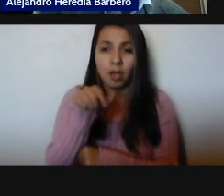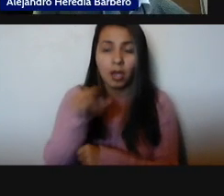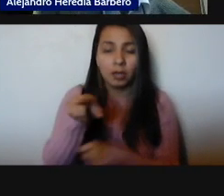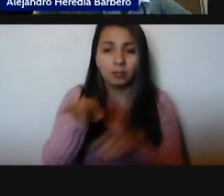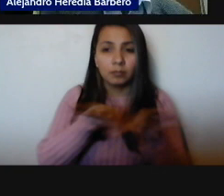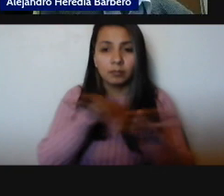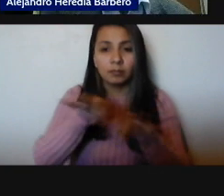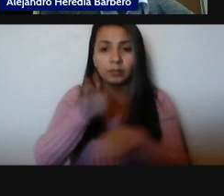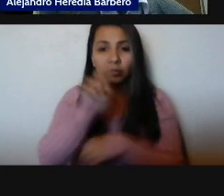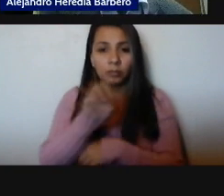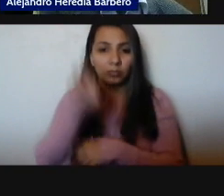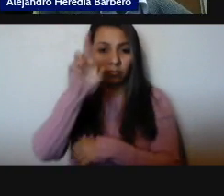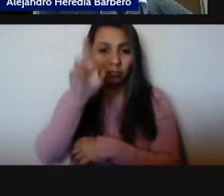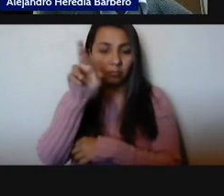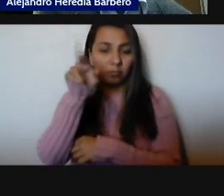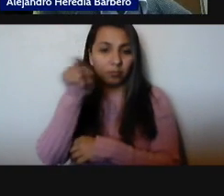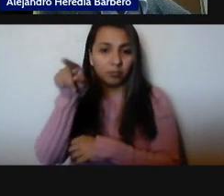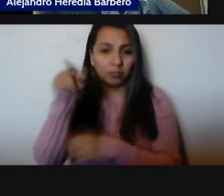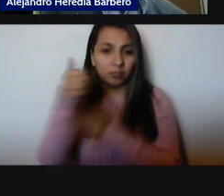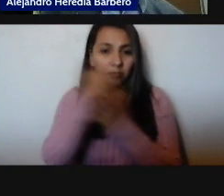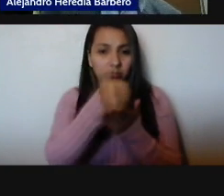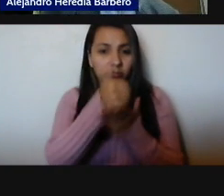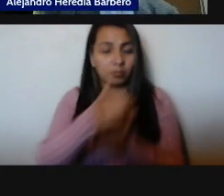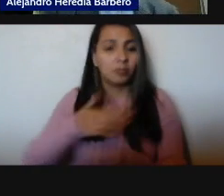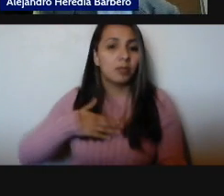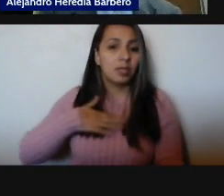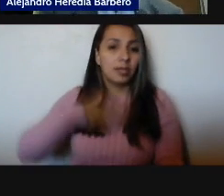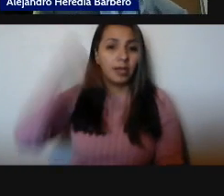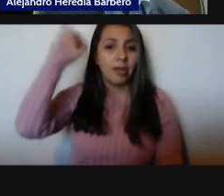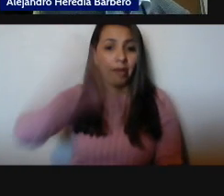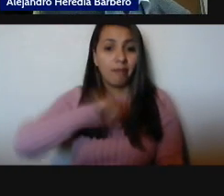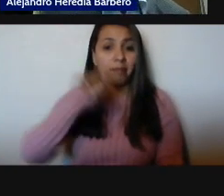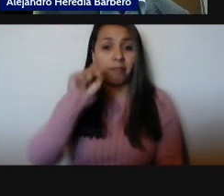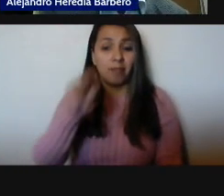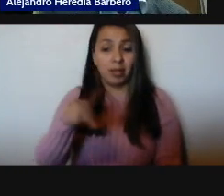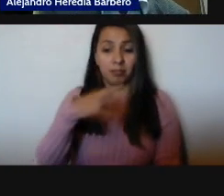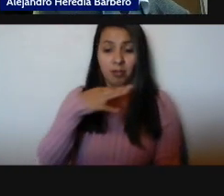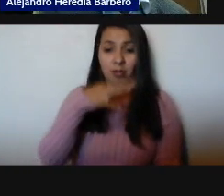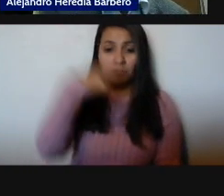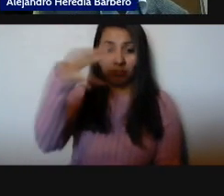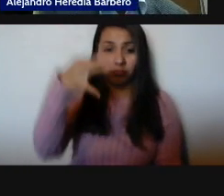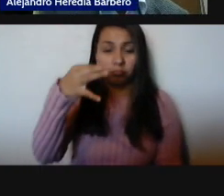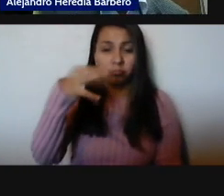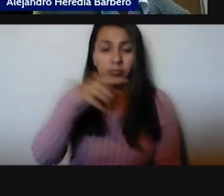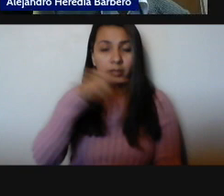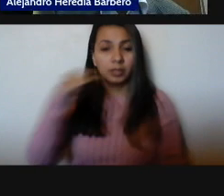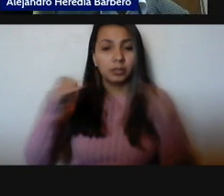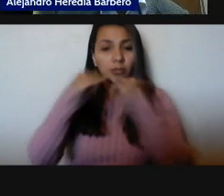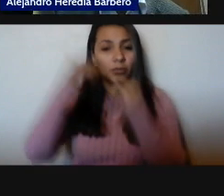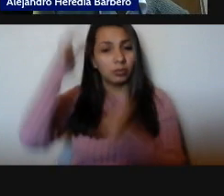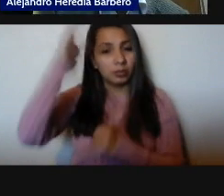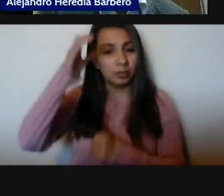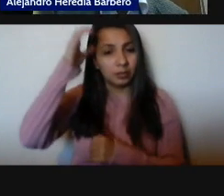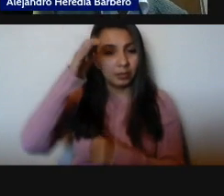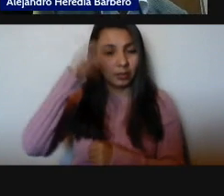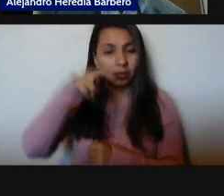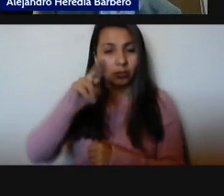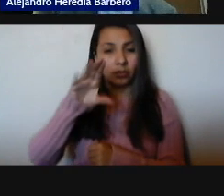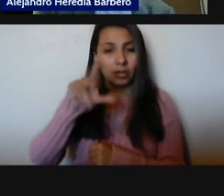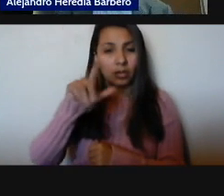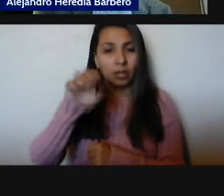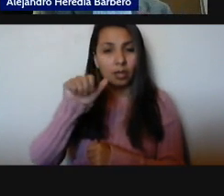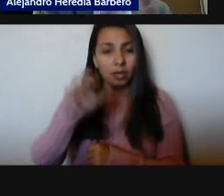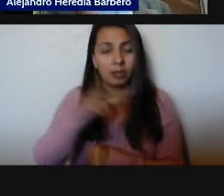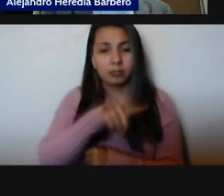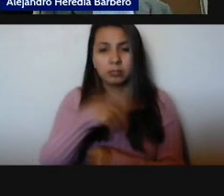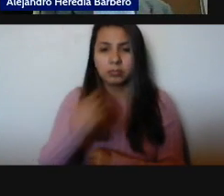tutor del trabajo doctoral de mi jefa de departamento y quien me contrató aquí en el Instituto de Ciencias Nucleares, la doctora Alicia